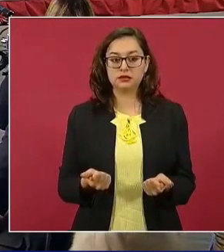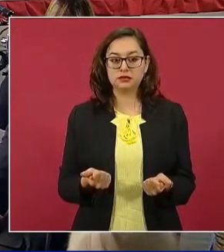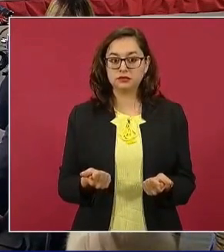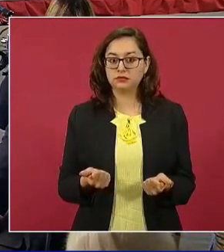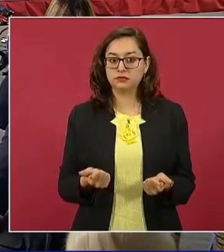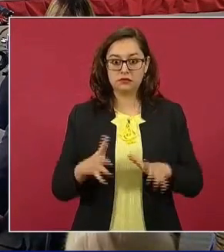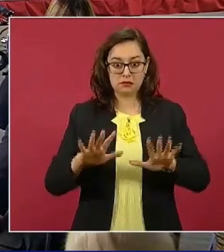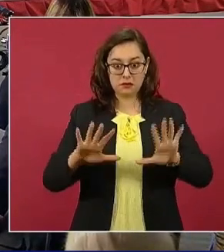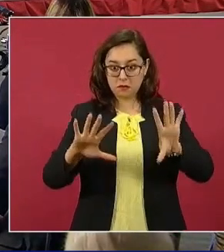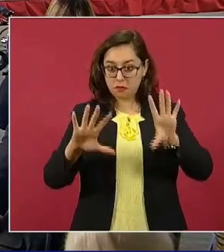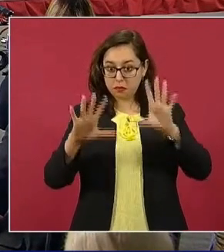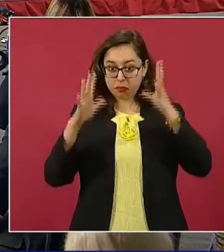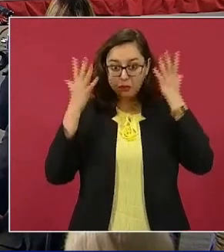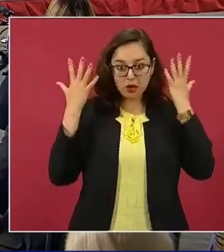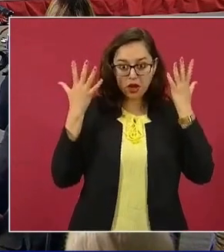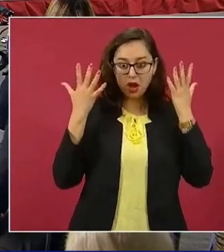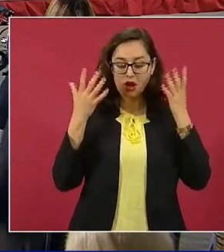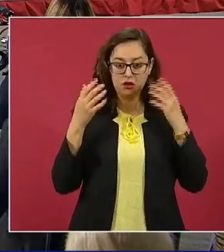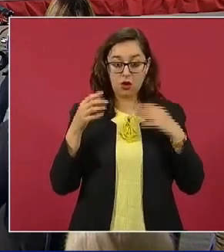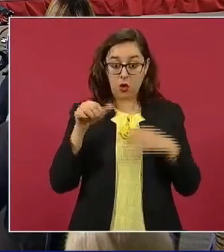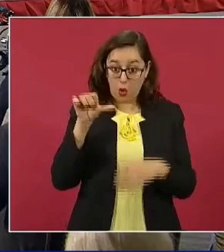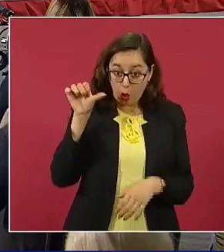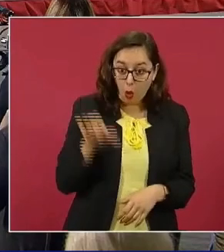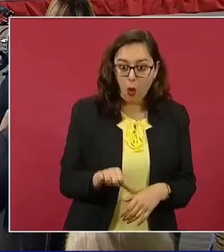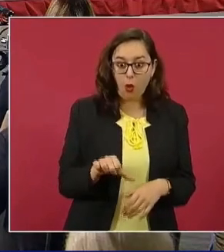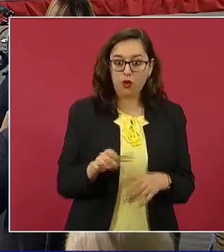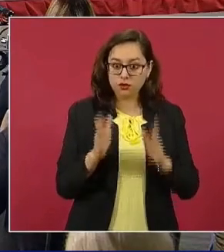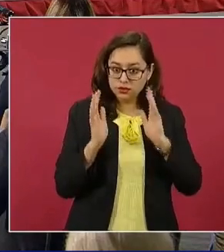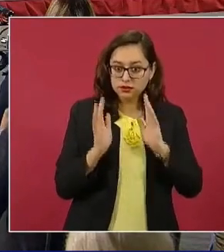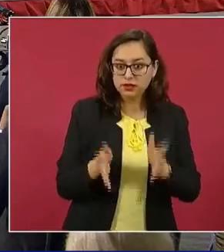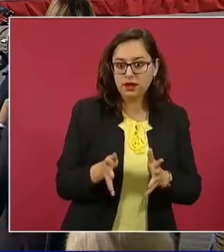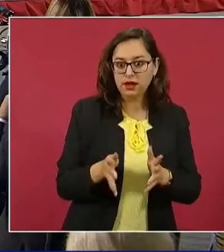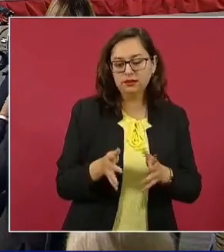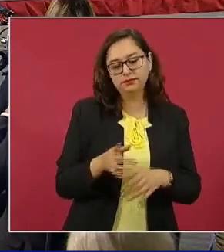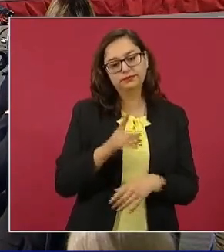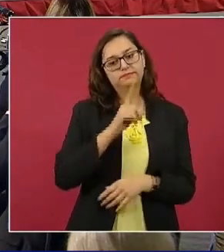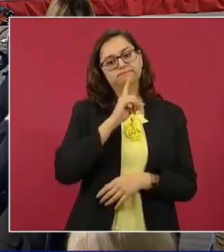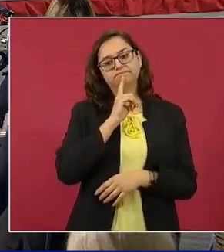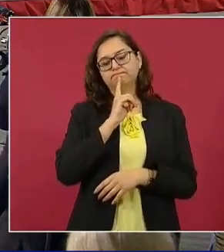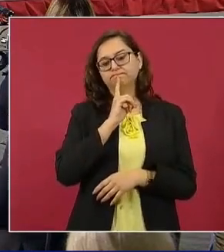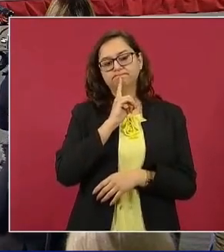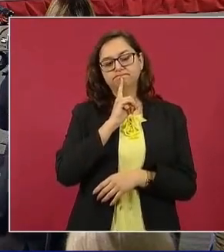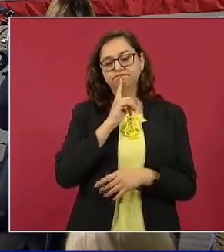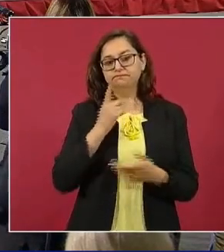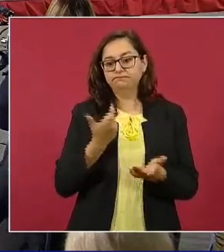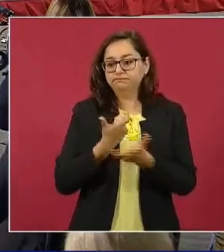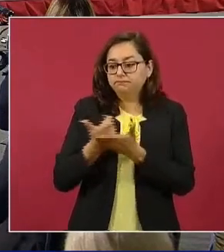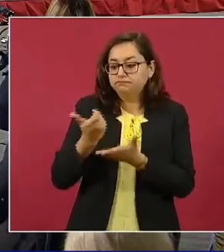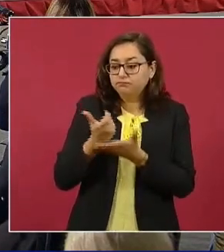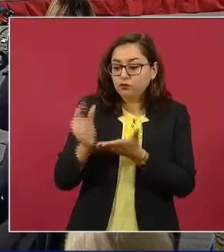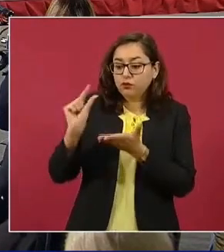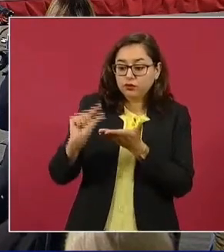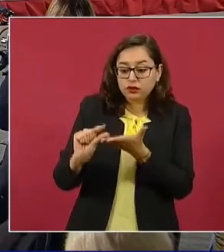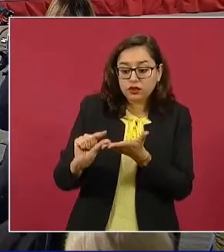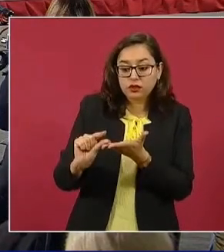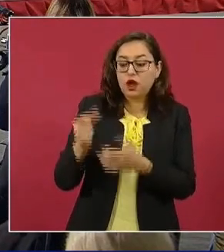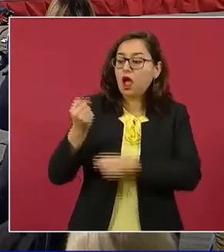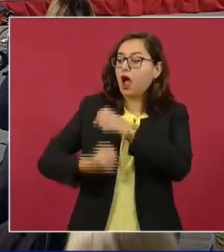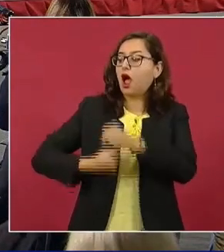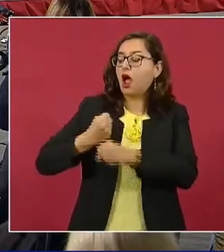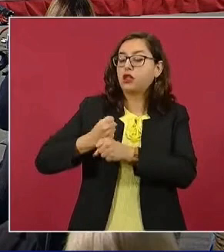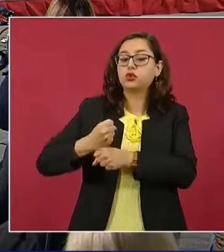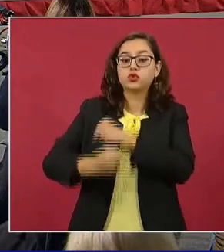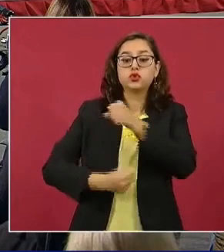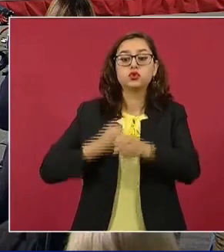de un día para otro, de la noche a la mañana, recuperar todo lo que perdió el salario en